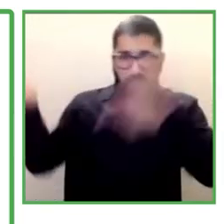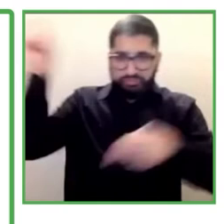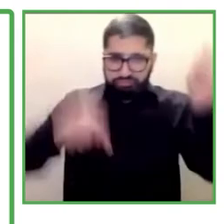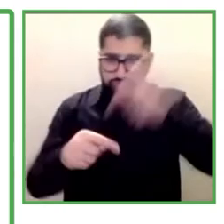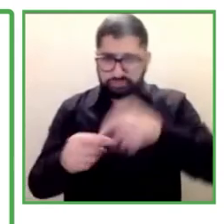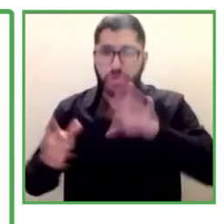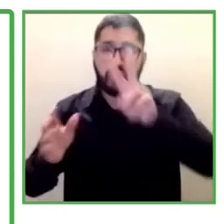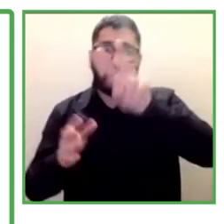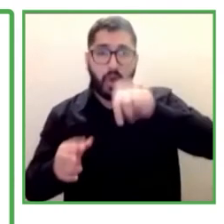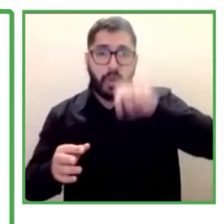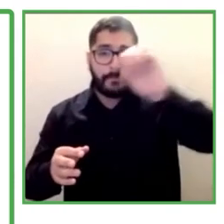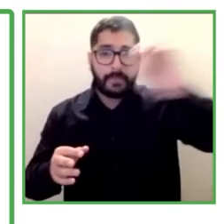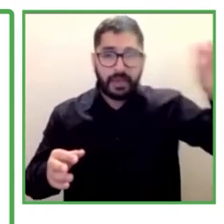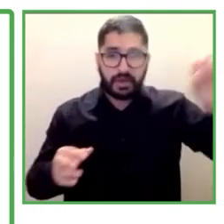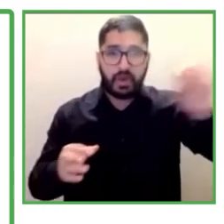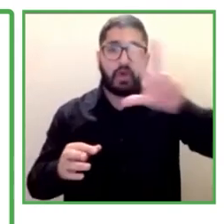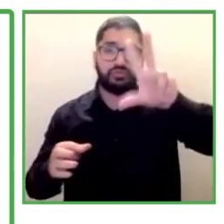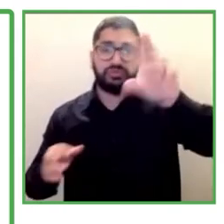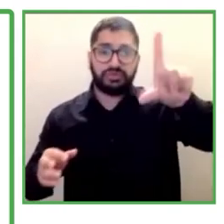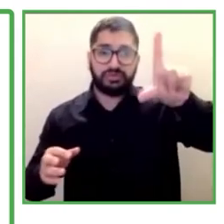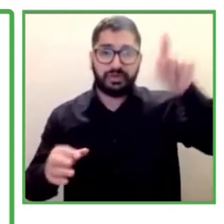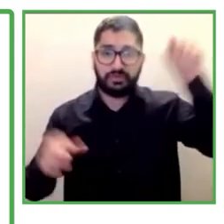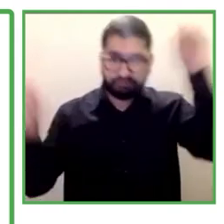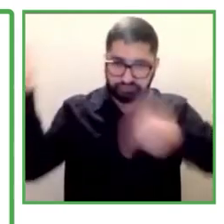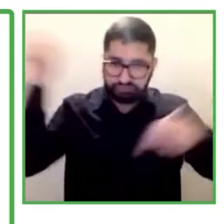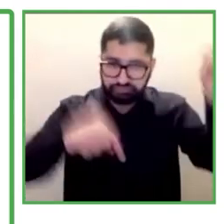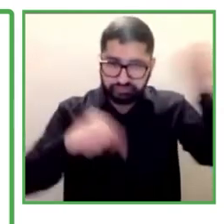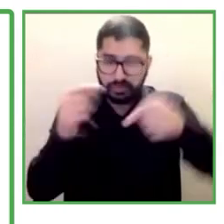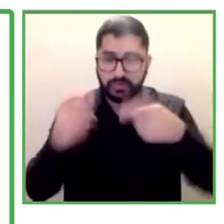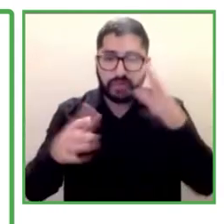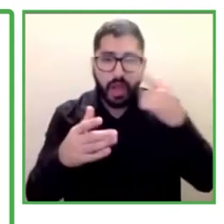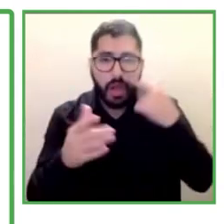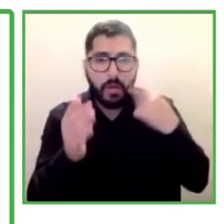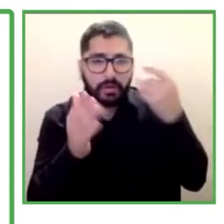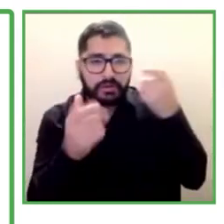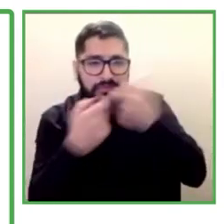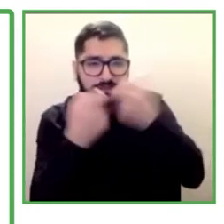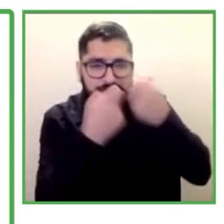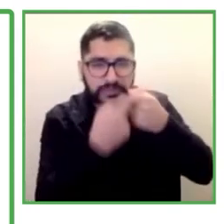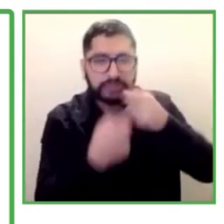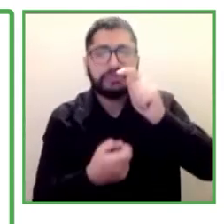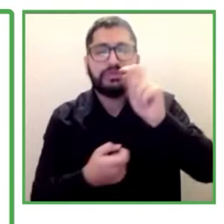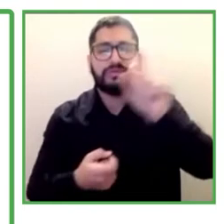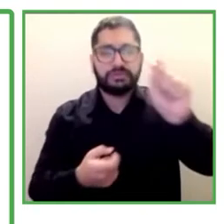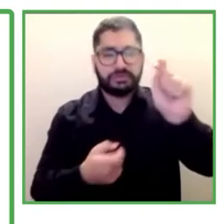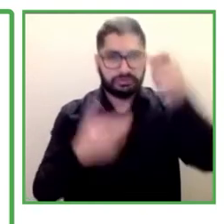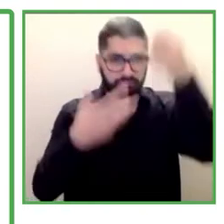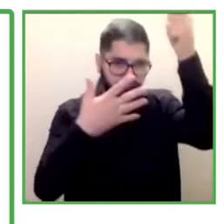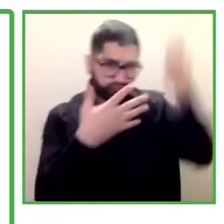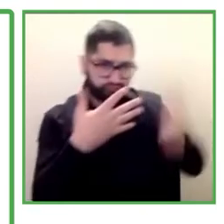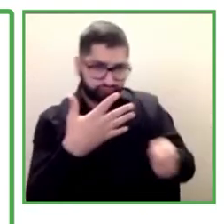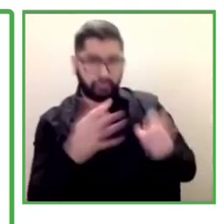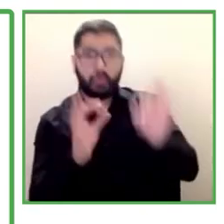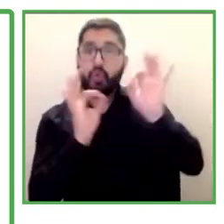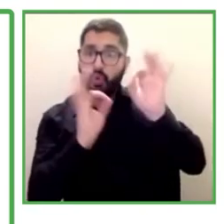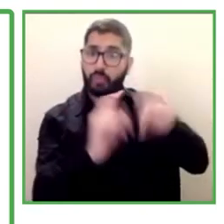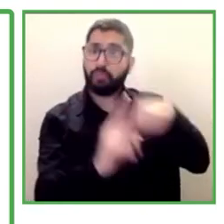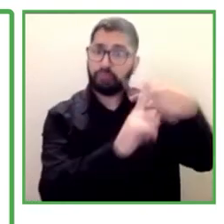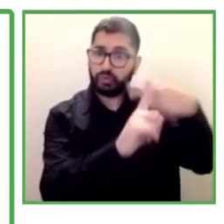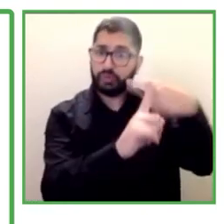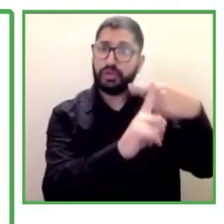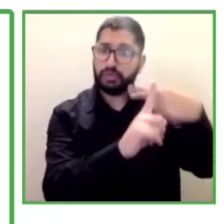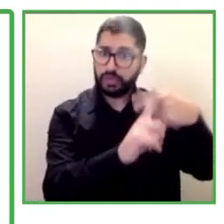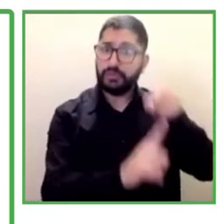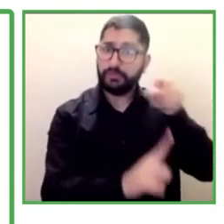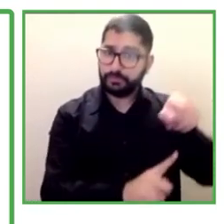Se puede ver aquí la evolución. Es interesante ver cómo incluso en los años en los que en España estábamos en situación de crisis económica y